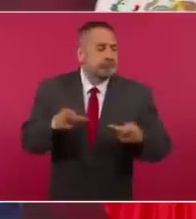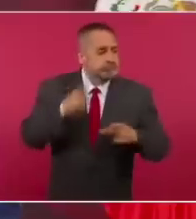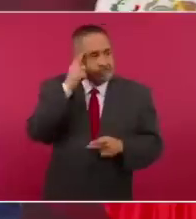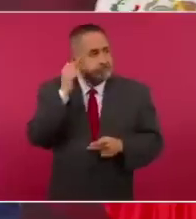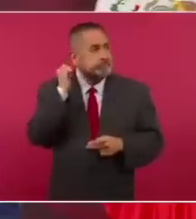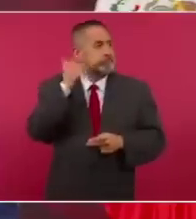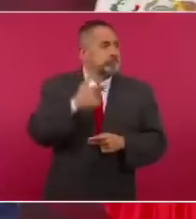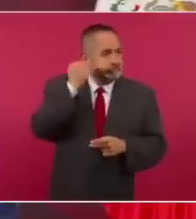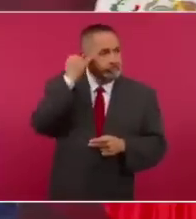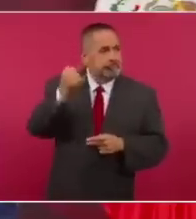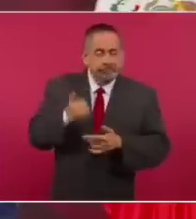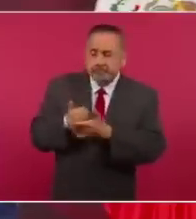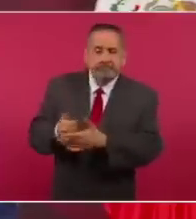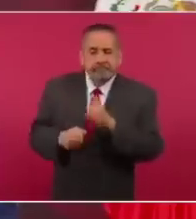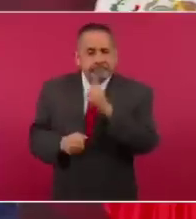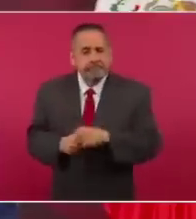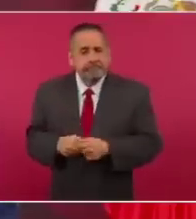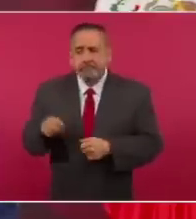de abandono, de marginación.